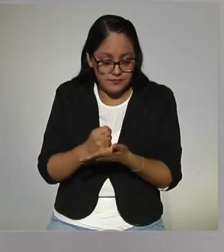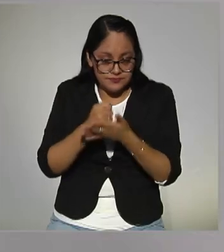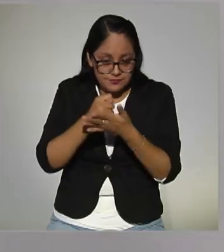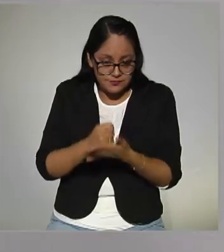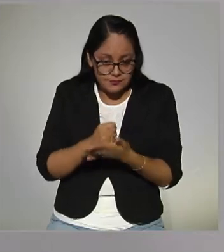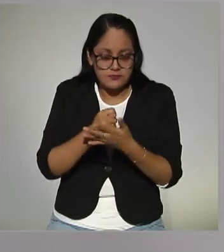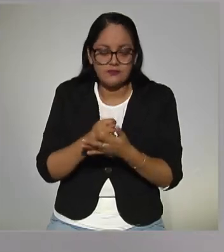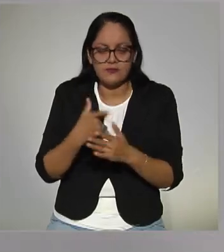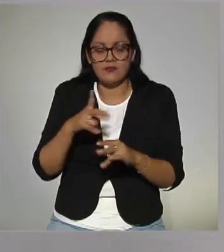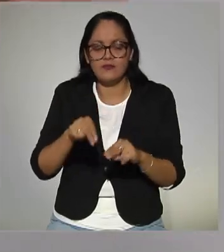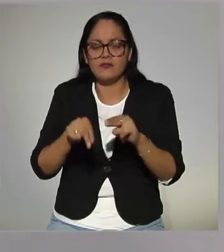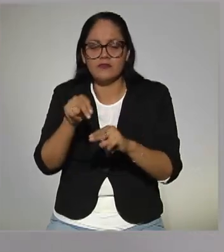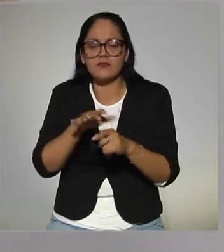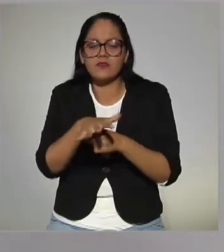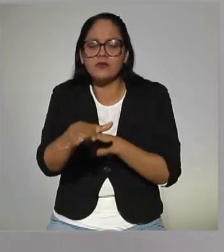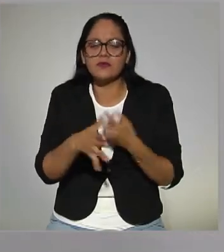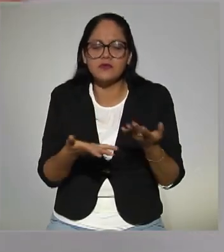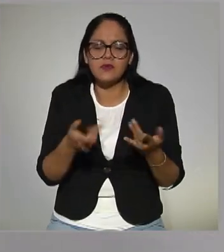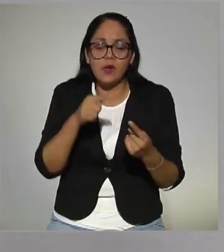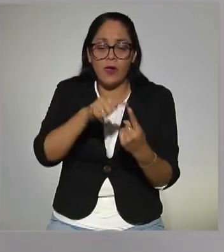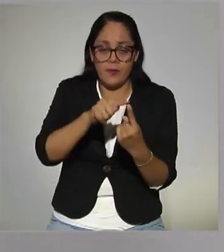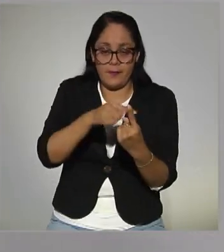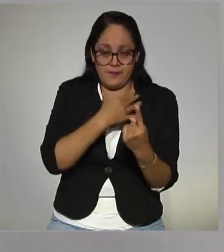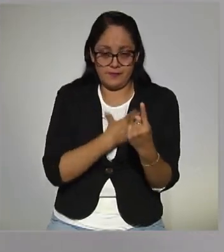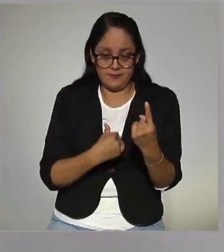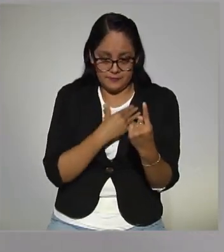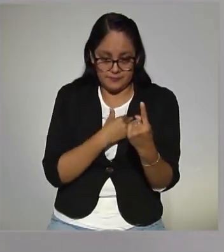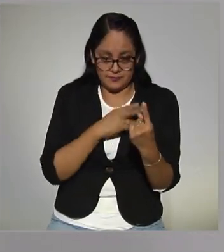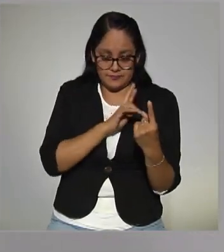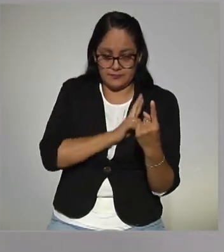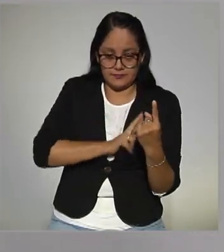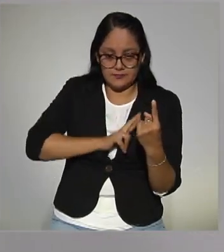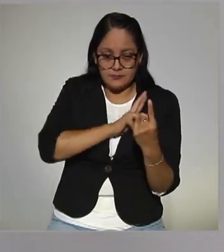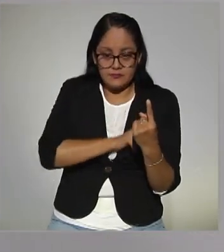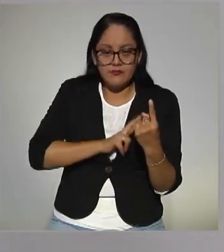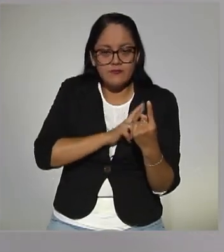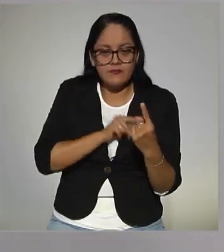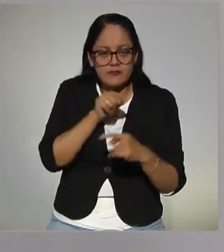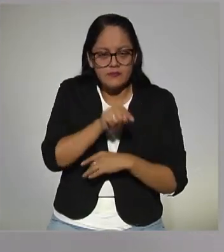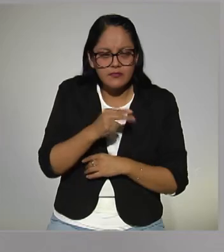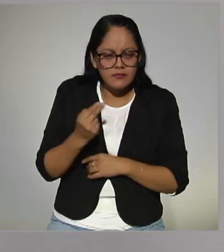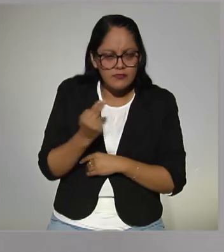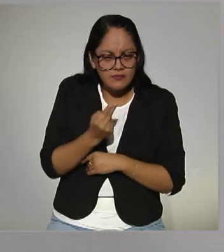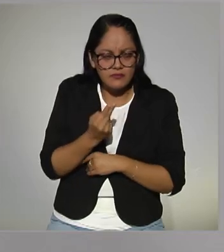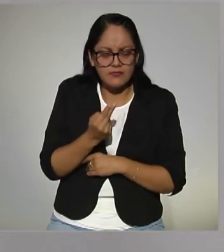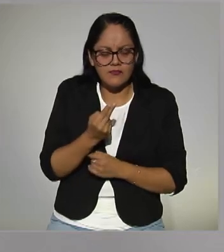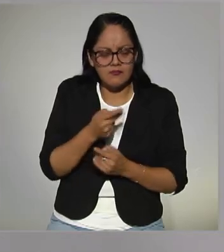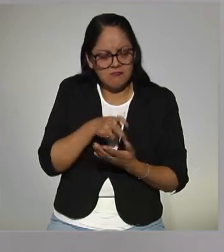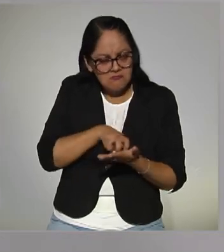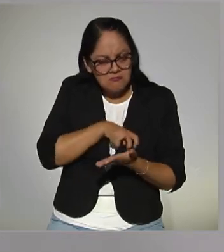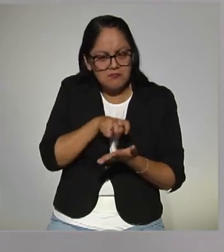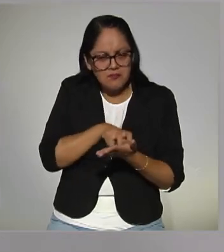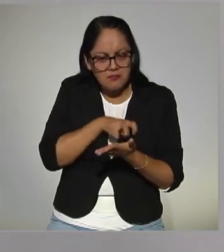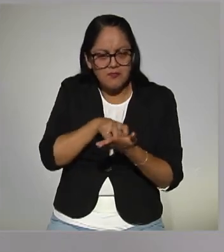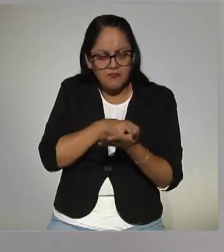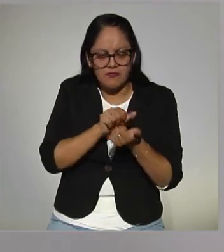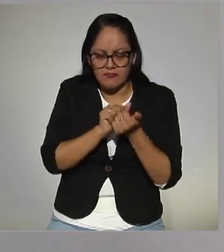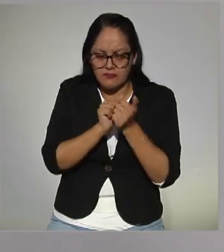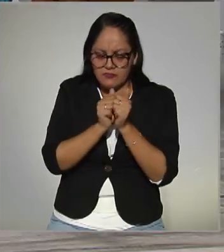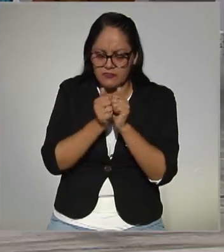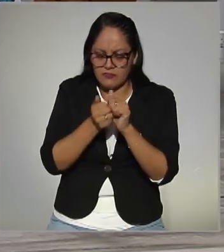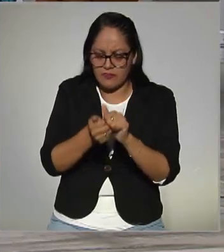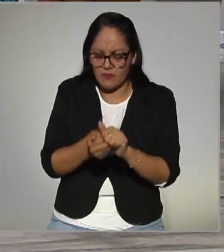menos a este nivel, que hacer. Por un lado, el de la hija, ese resentimiento que necesita ir trabajando e ir